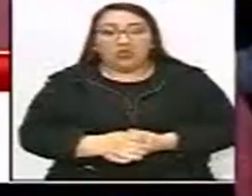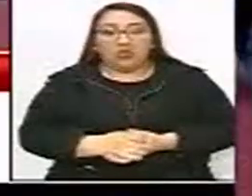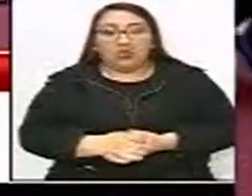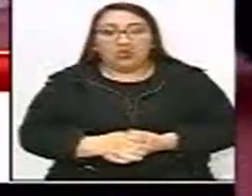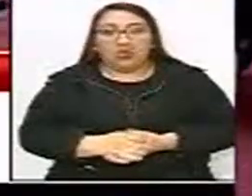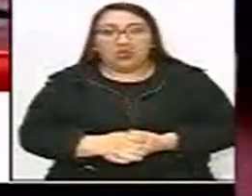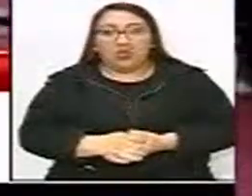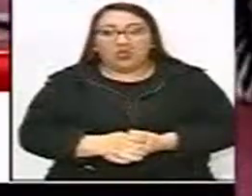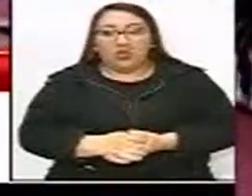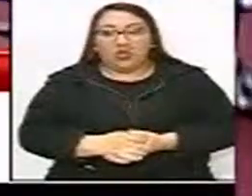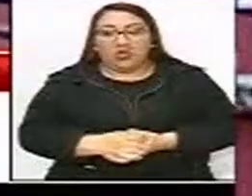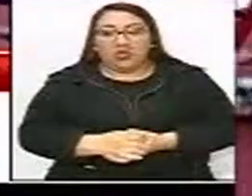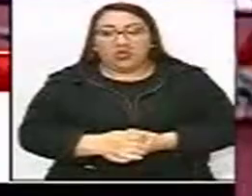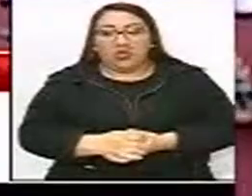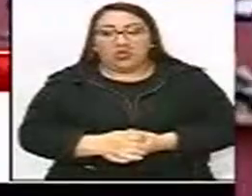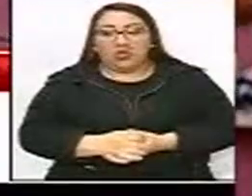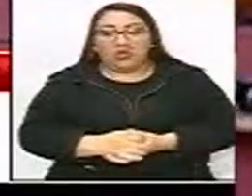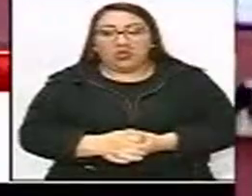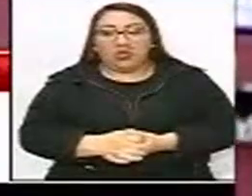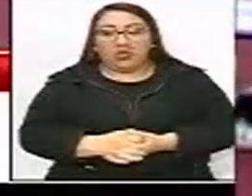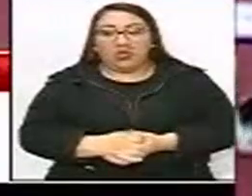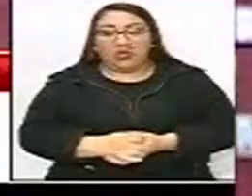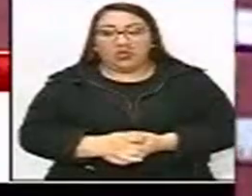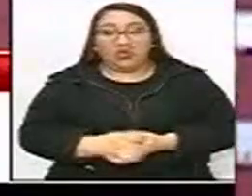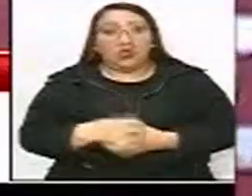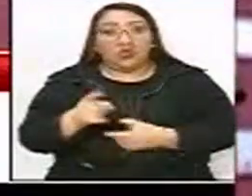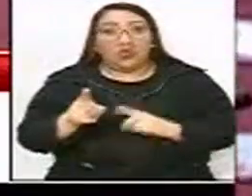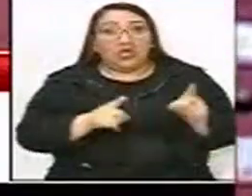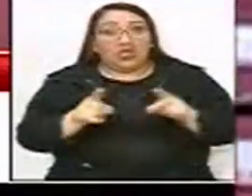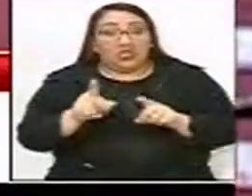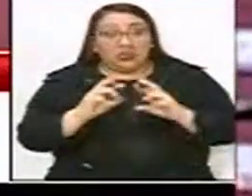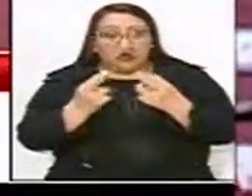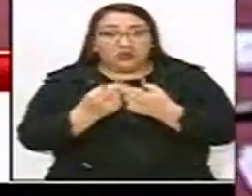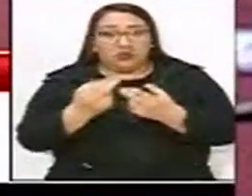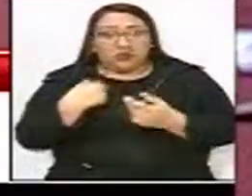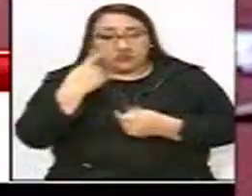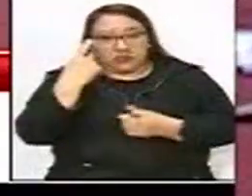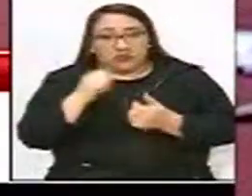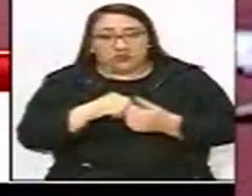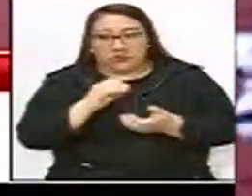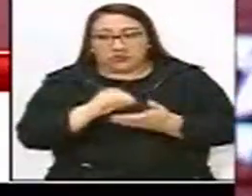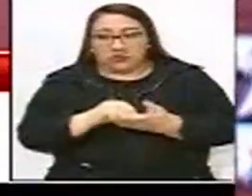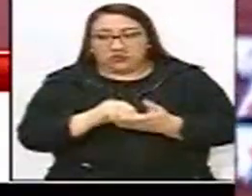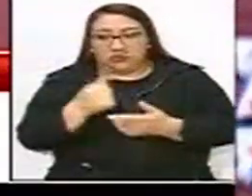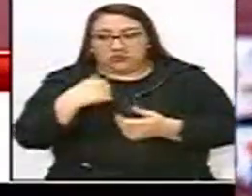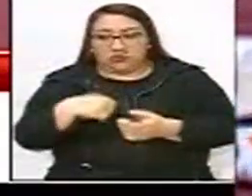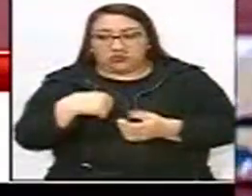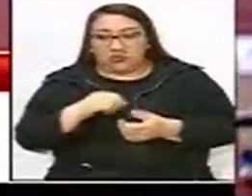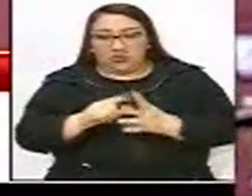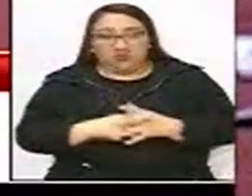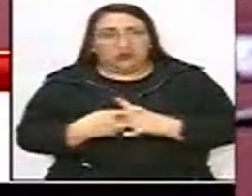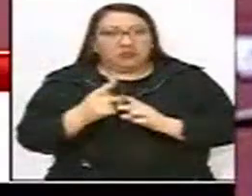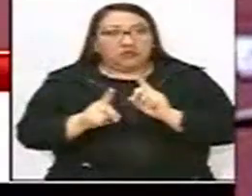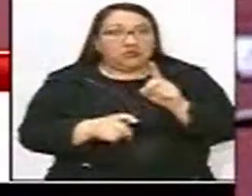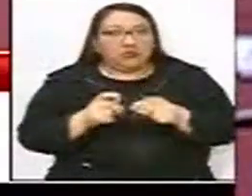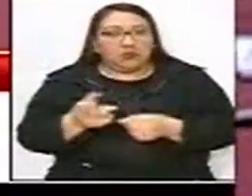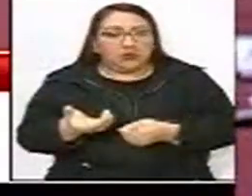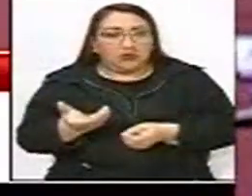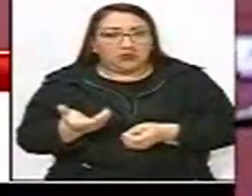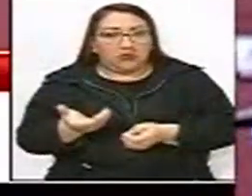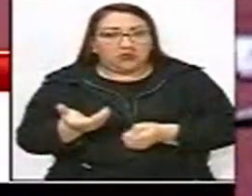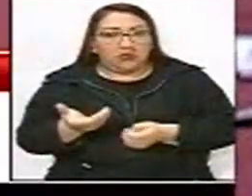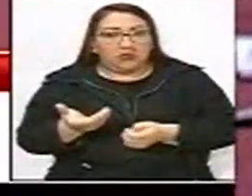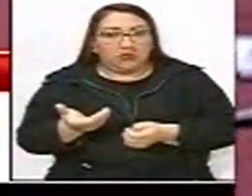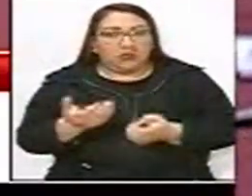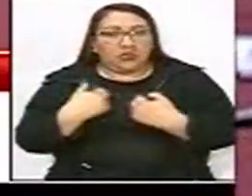congresista Lescano. Usted dirija la sesión, nosotros pensamos que con la exposición del alcalde y comenzar a hacer las preguntas, no